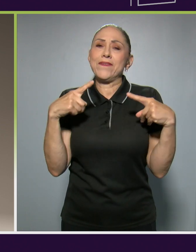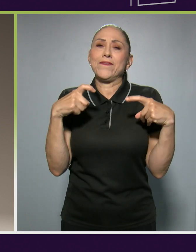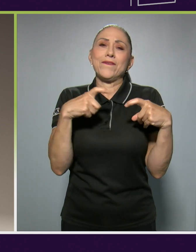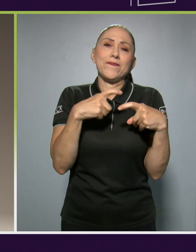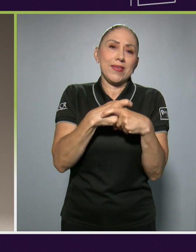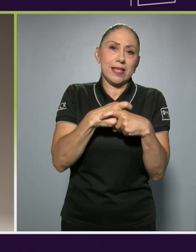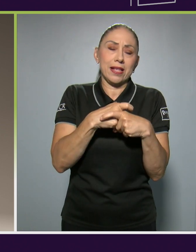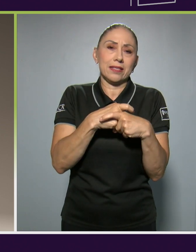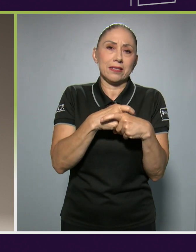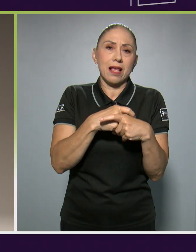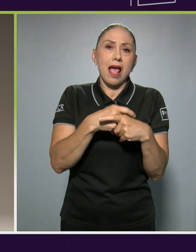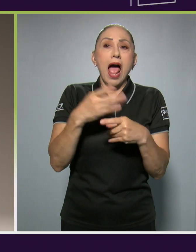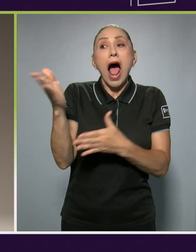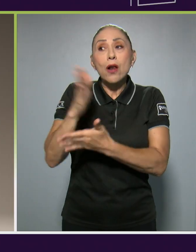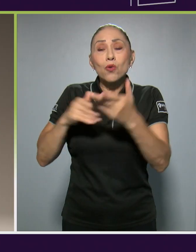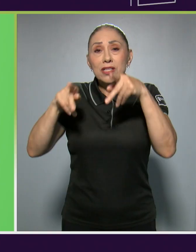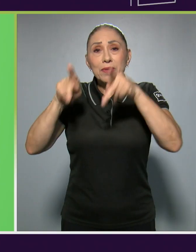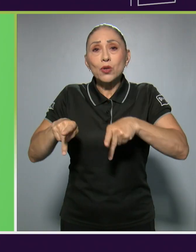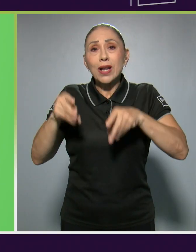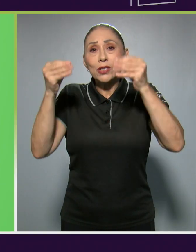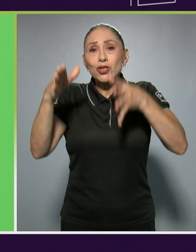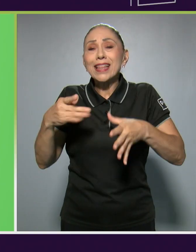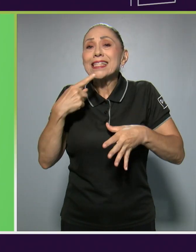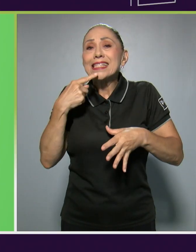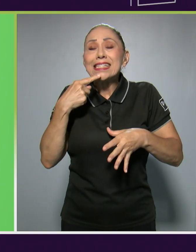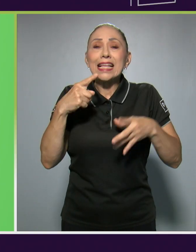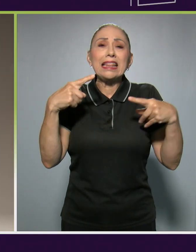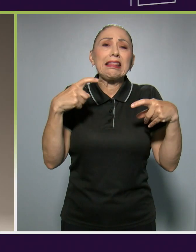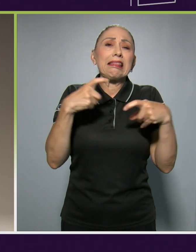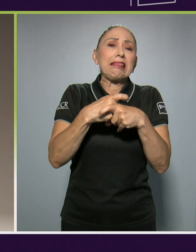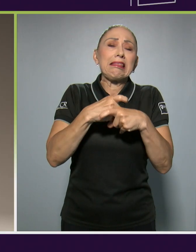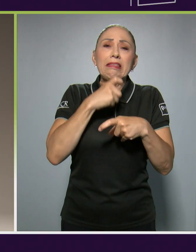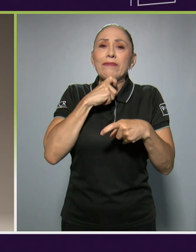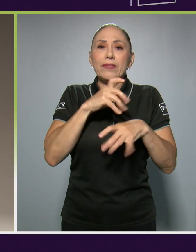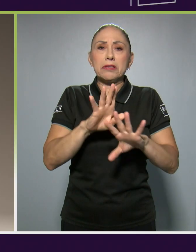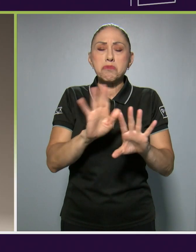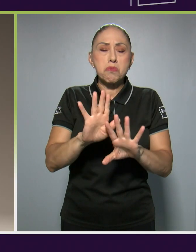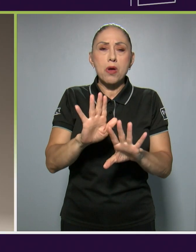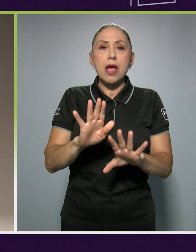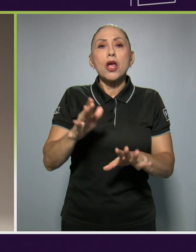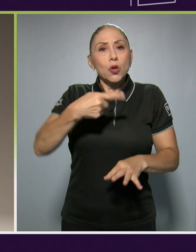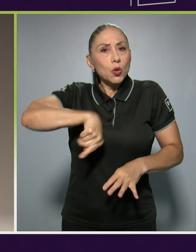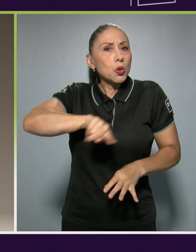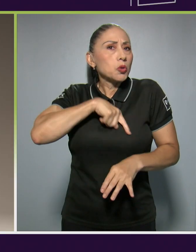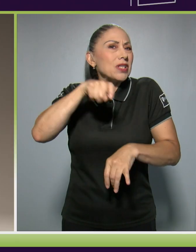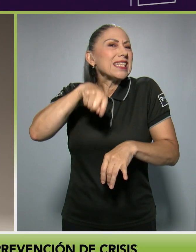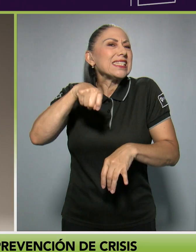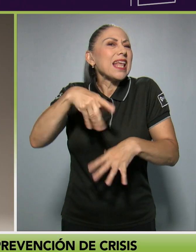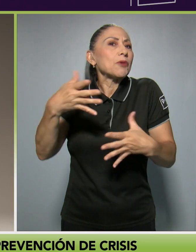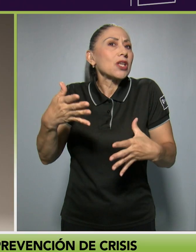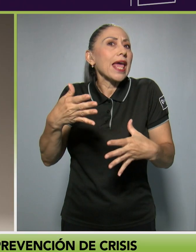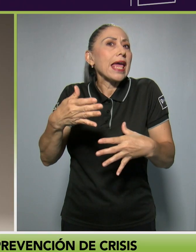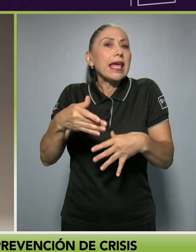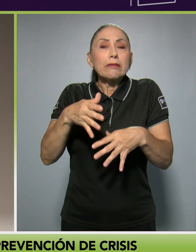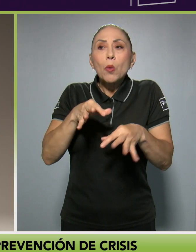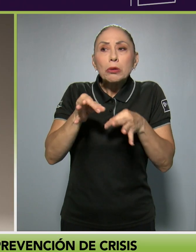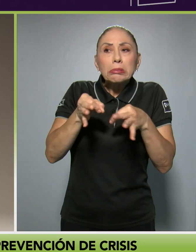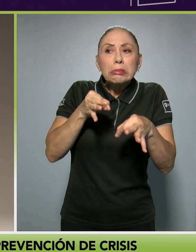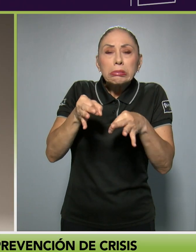docentes lo hacen ver. Usualmente ocupamos anticipación, mucha anticipación,